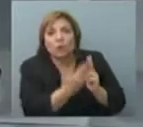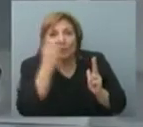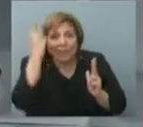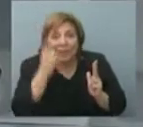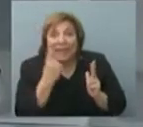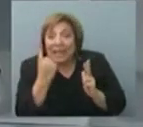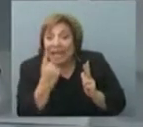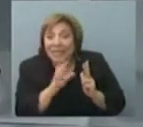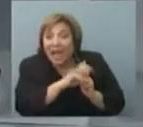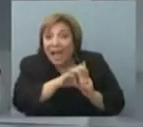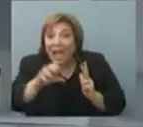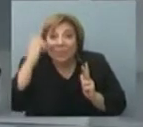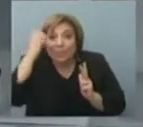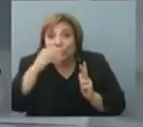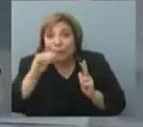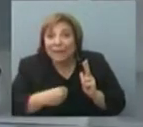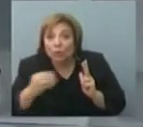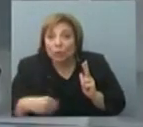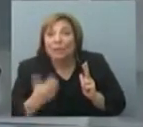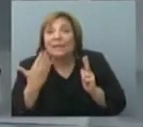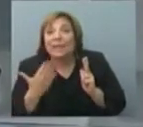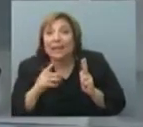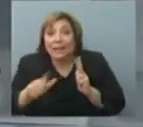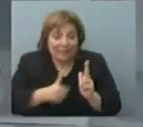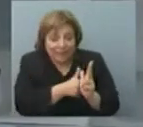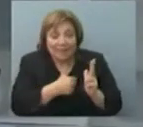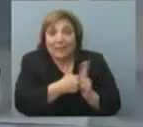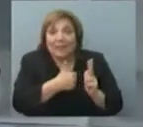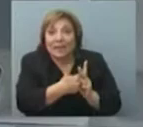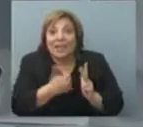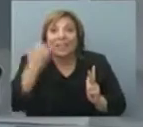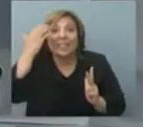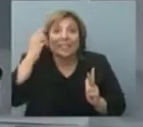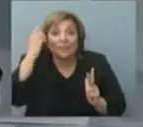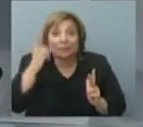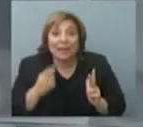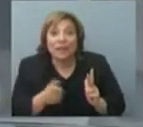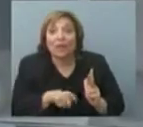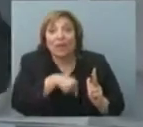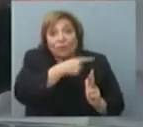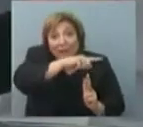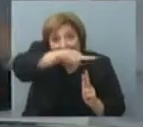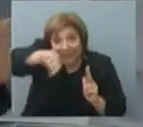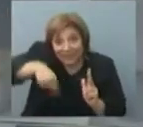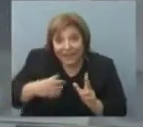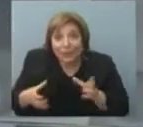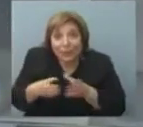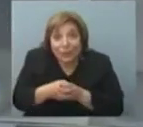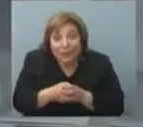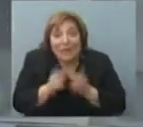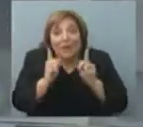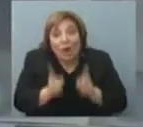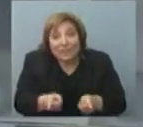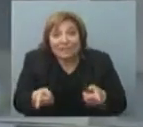políticos que perdió la diputación se alineó detrás de cada uno de los candidatos a diputados y volvimos a conseguir a subir junto en la misma